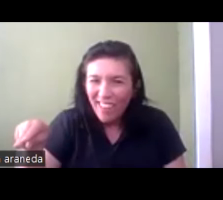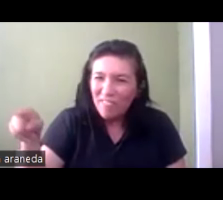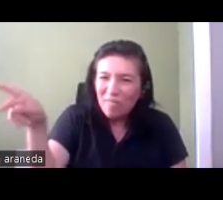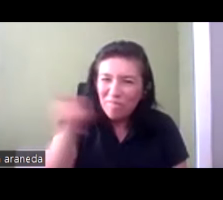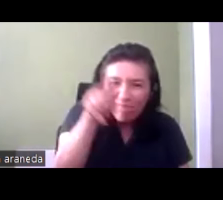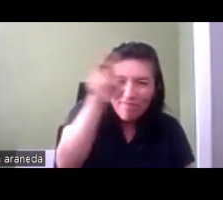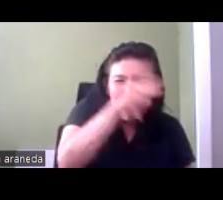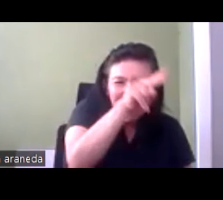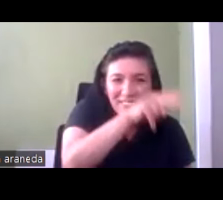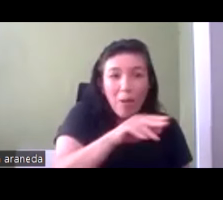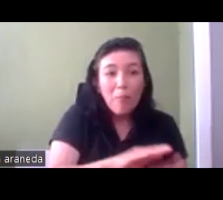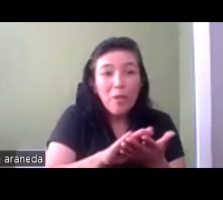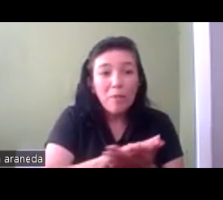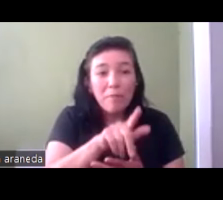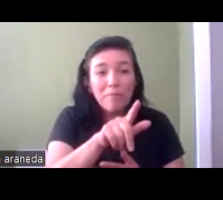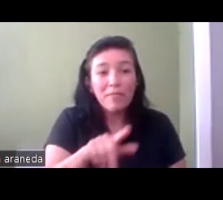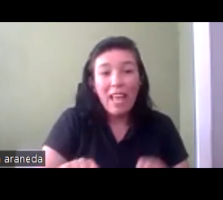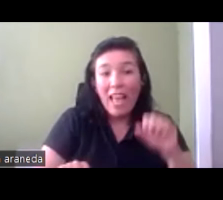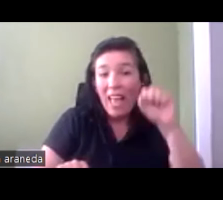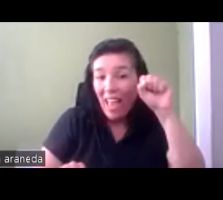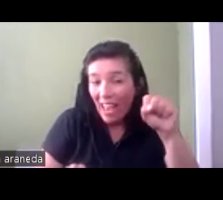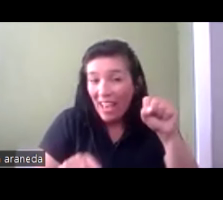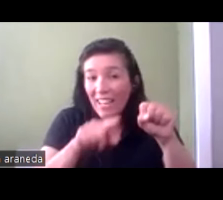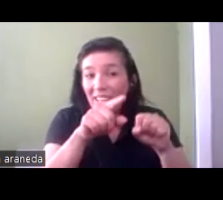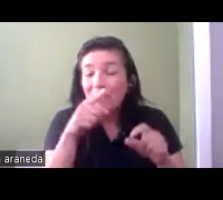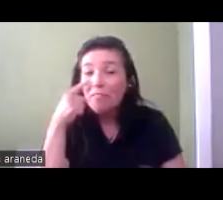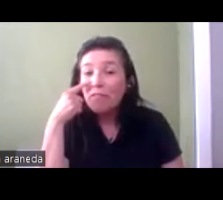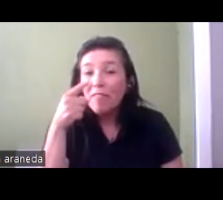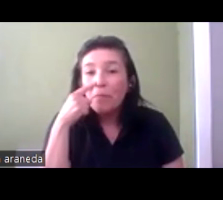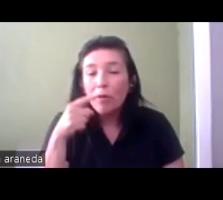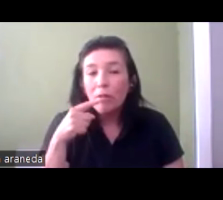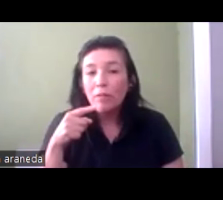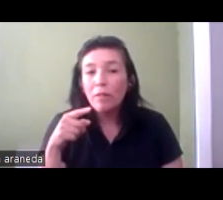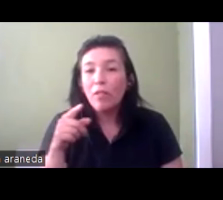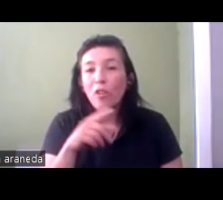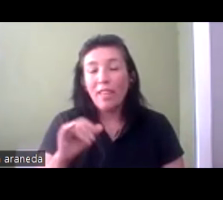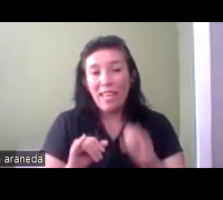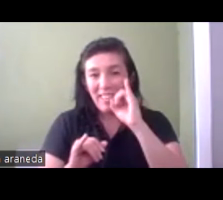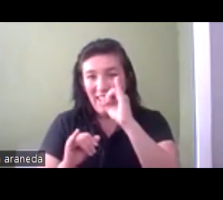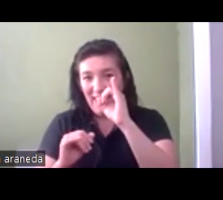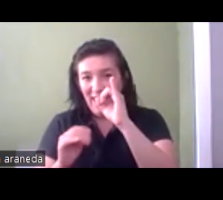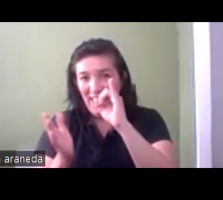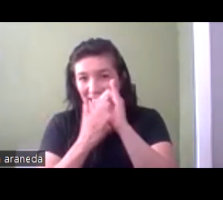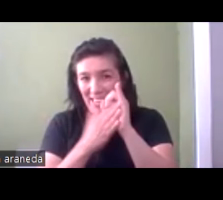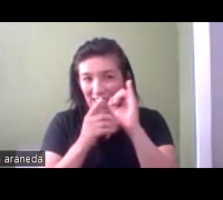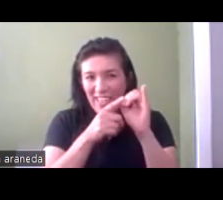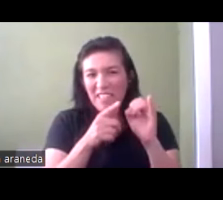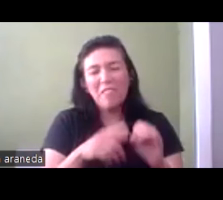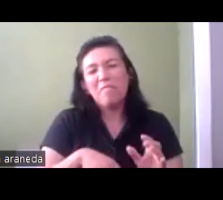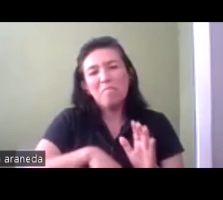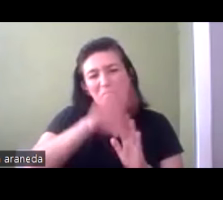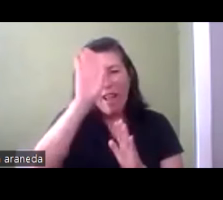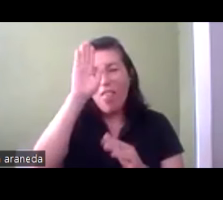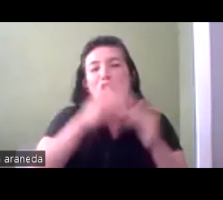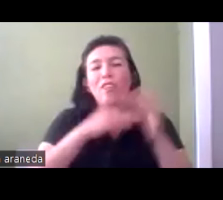decorativo zigzag tipo A, que está representado por la imagen que está más hacia la izquierda de la pantalla, es mucho más común, por ejemplo, en el Valle del